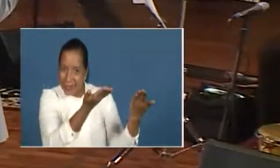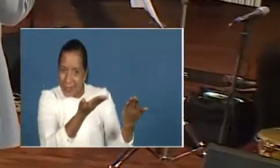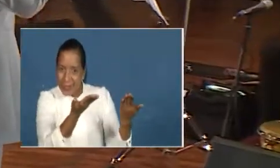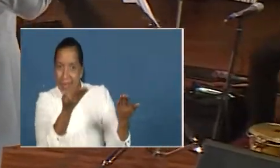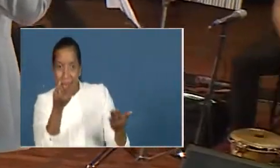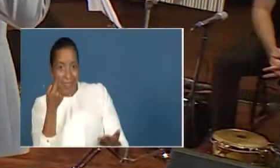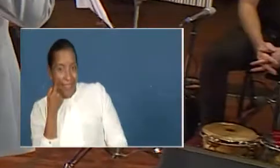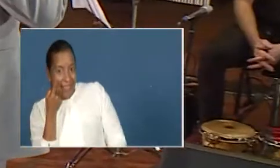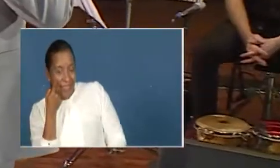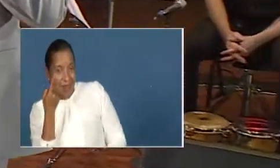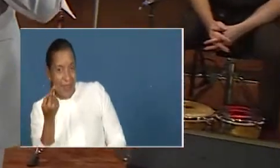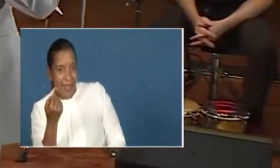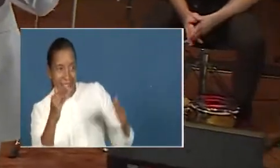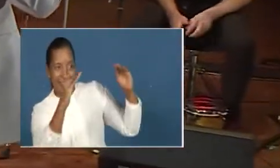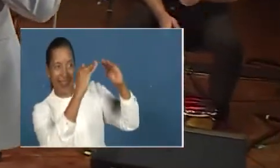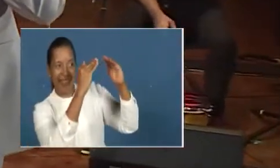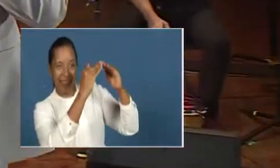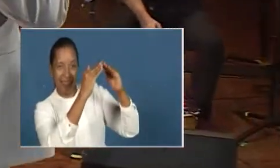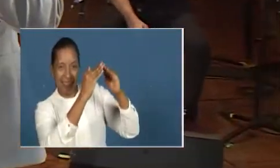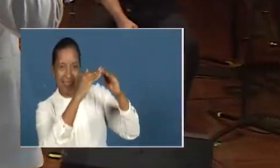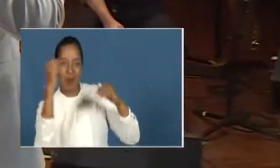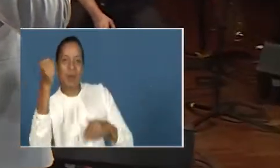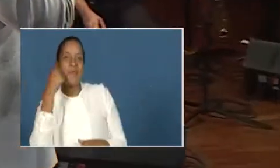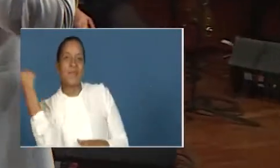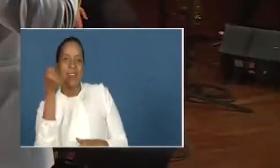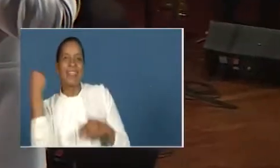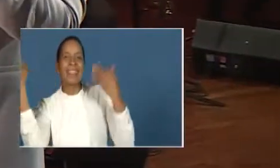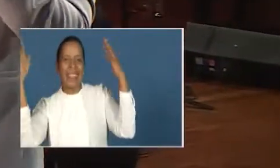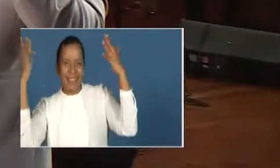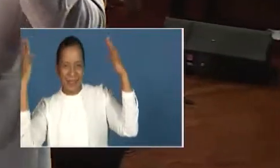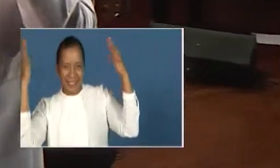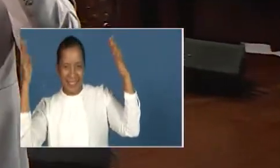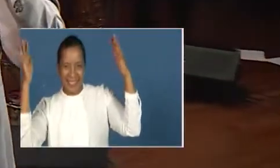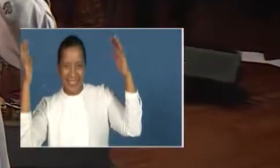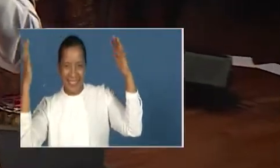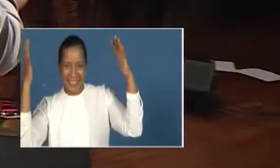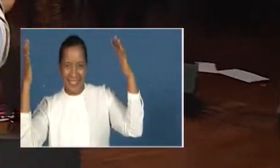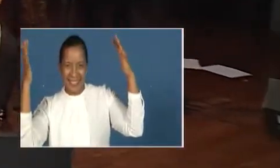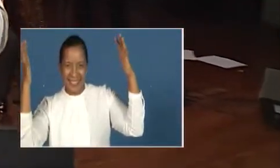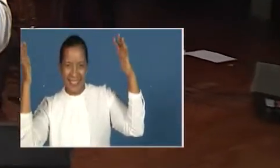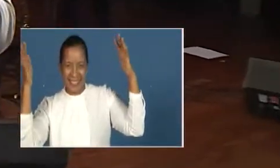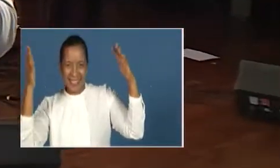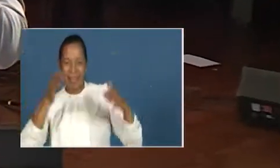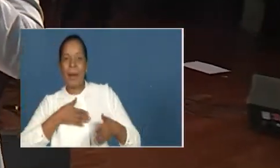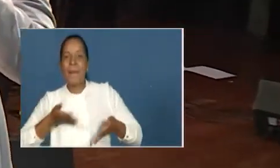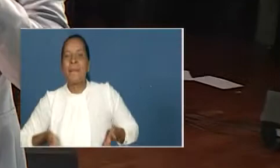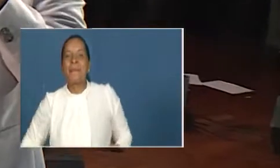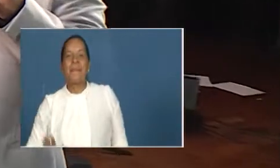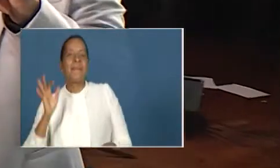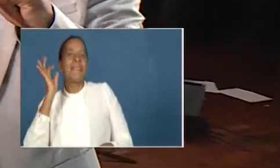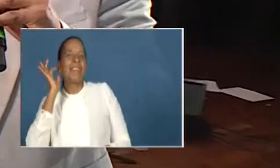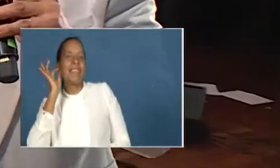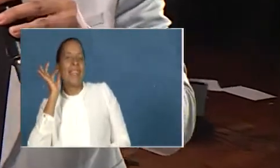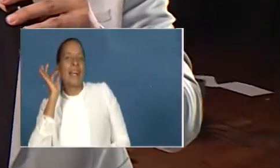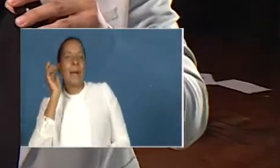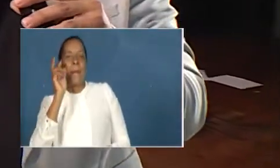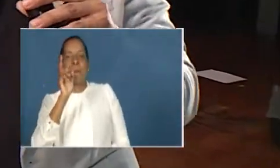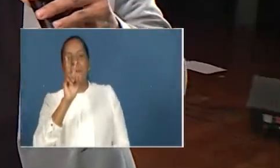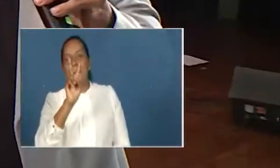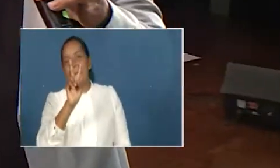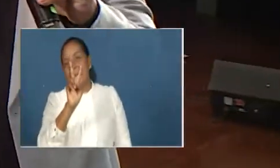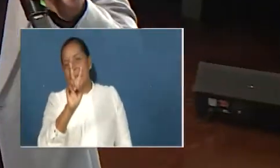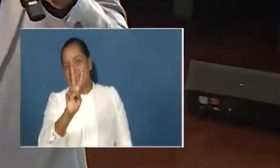vea. Y desde casa le den un fuerte aplauso a mi hija Vanessa Barrios, que